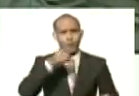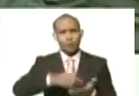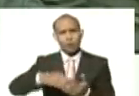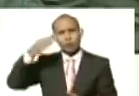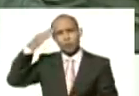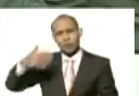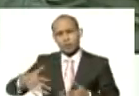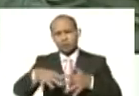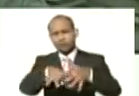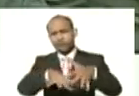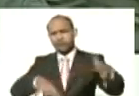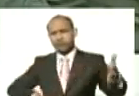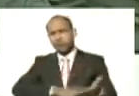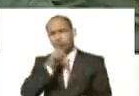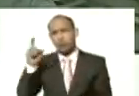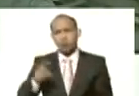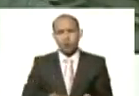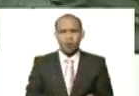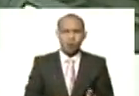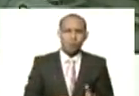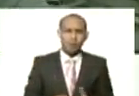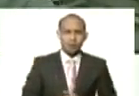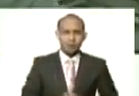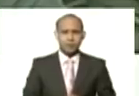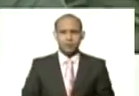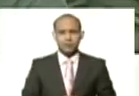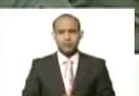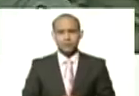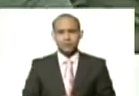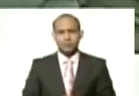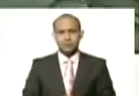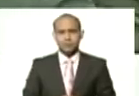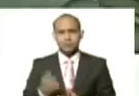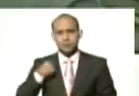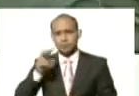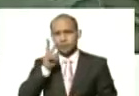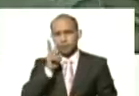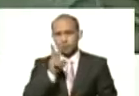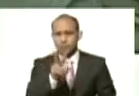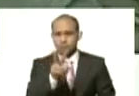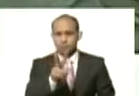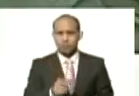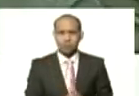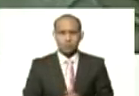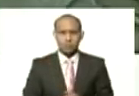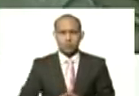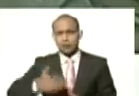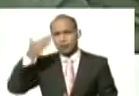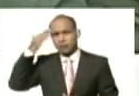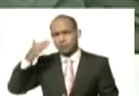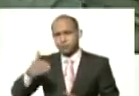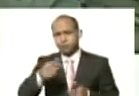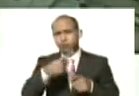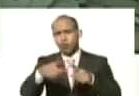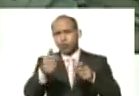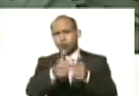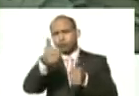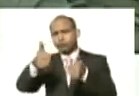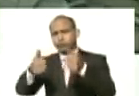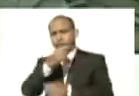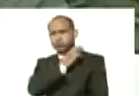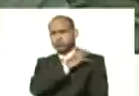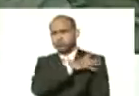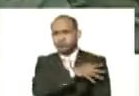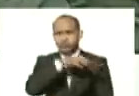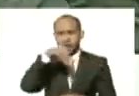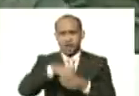hecho el Comando Estratégico Operacional bajo el mando del almirante en jefe. He visto a los comandantes de regiones, a los comandantes de SODI